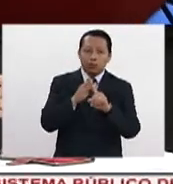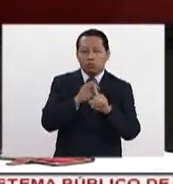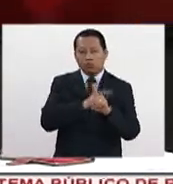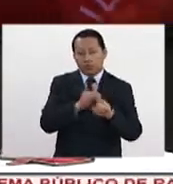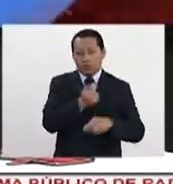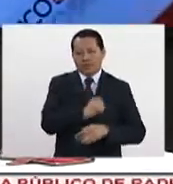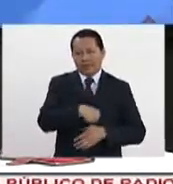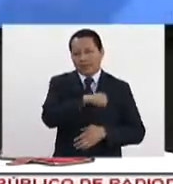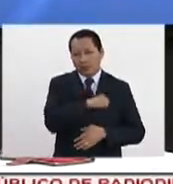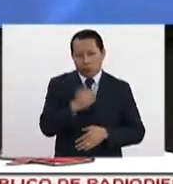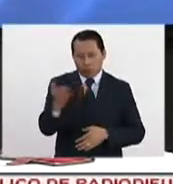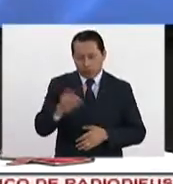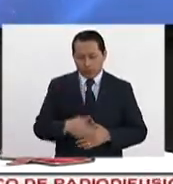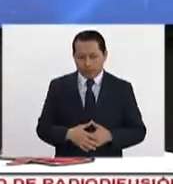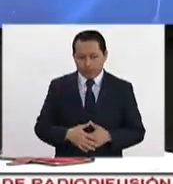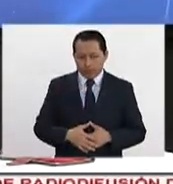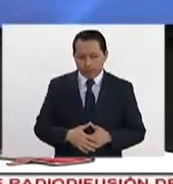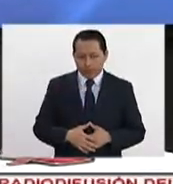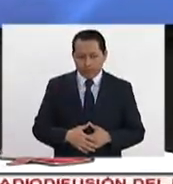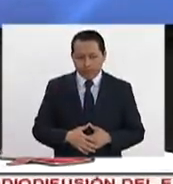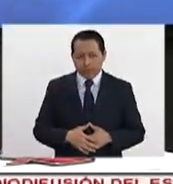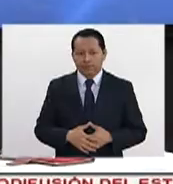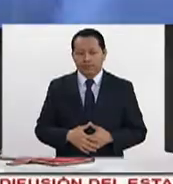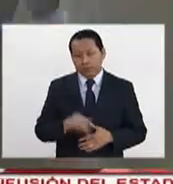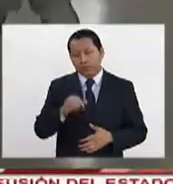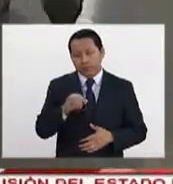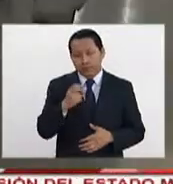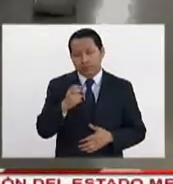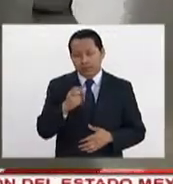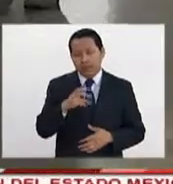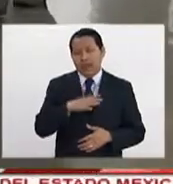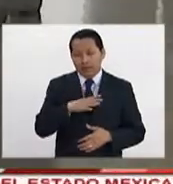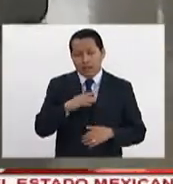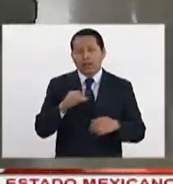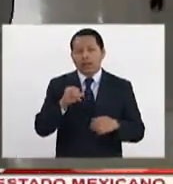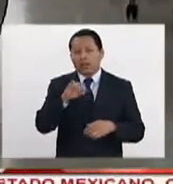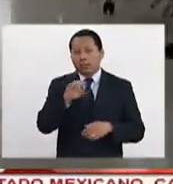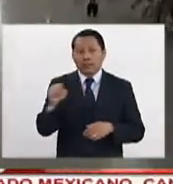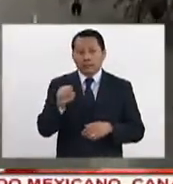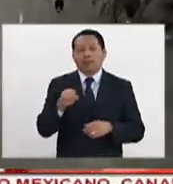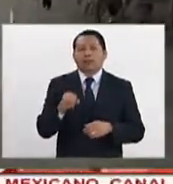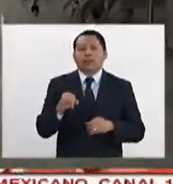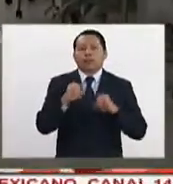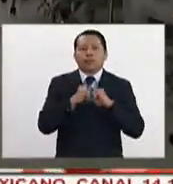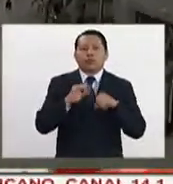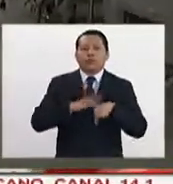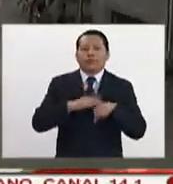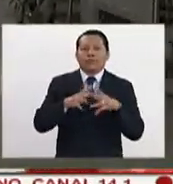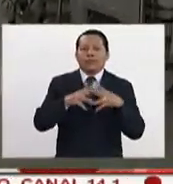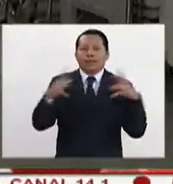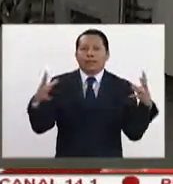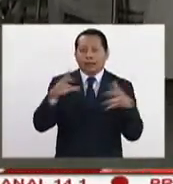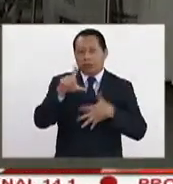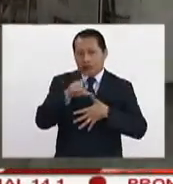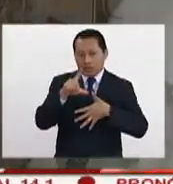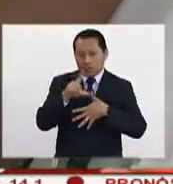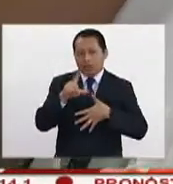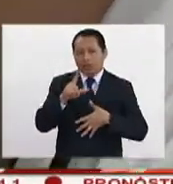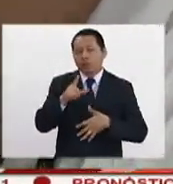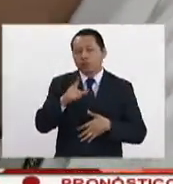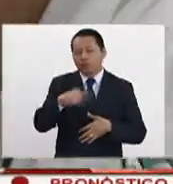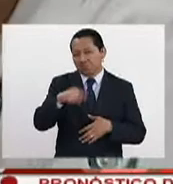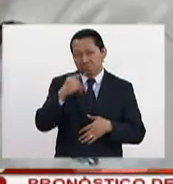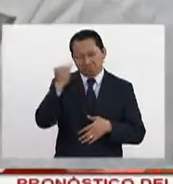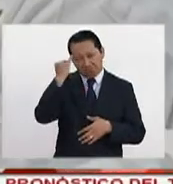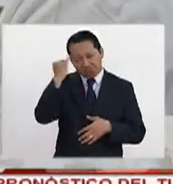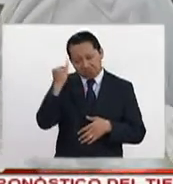mantener su salud, maestro. No, para nada. El IMSS es la institución más grande de América Latina. Para que se den